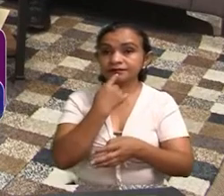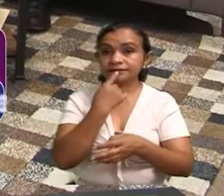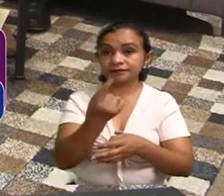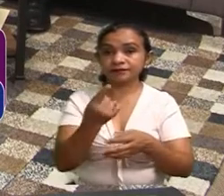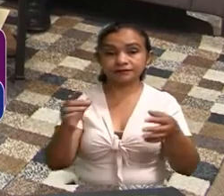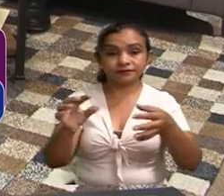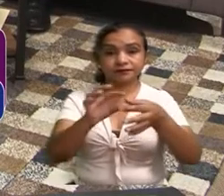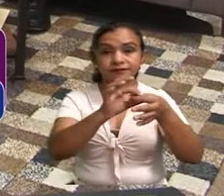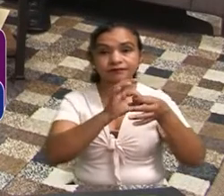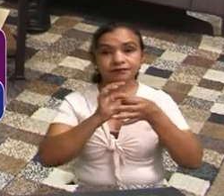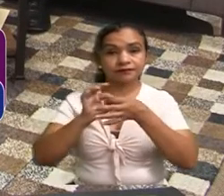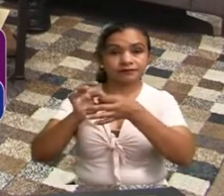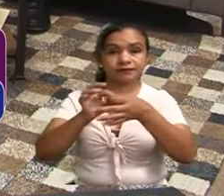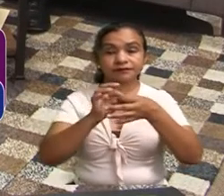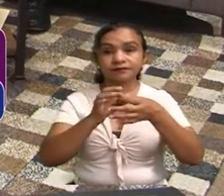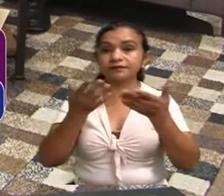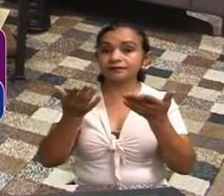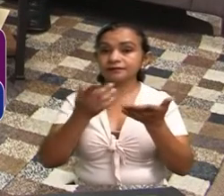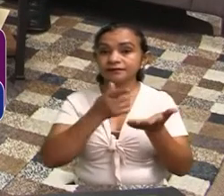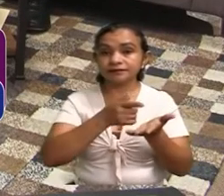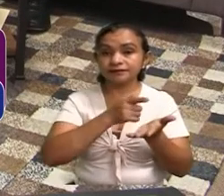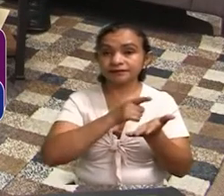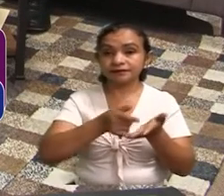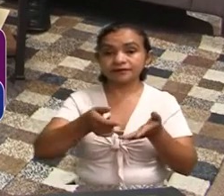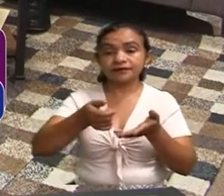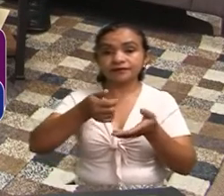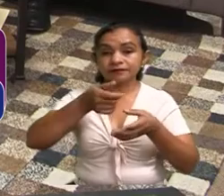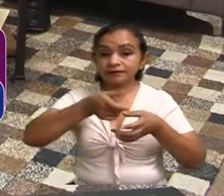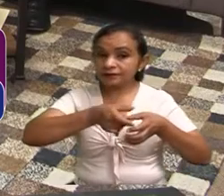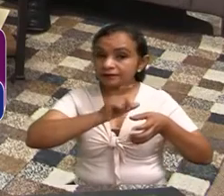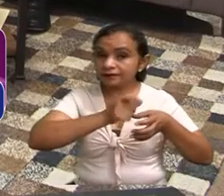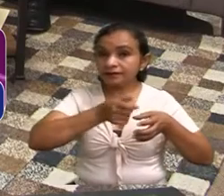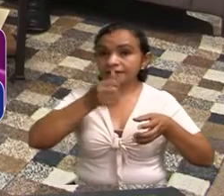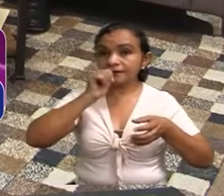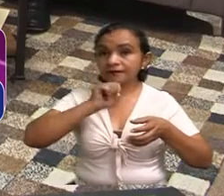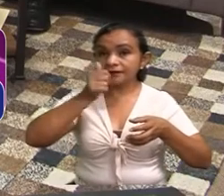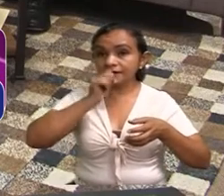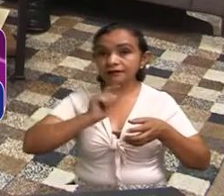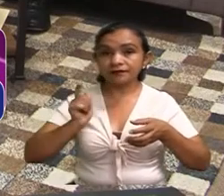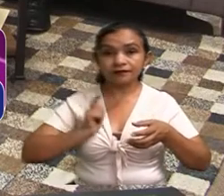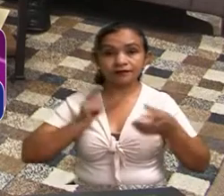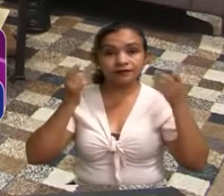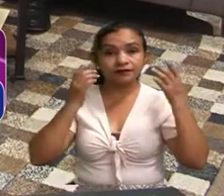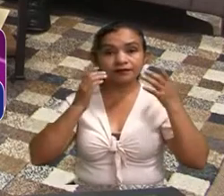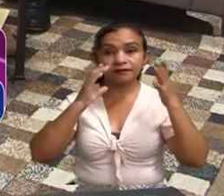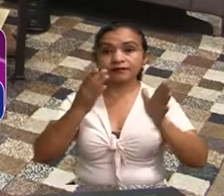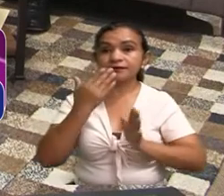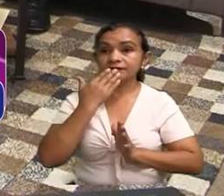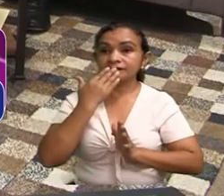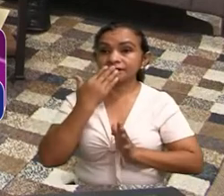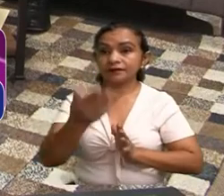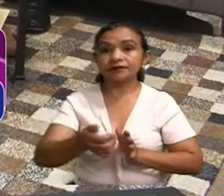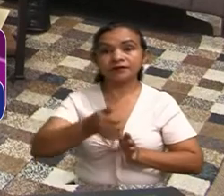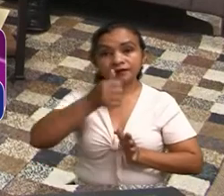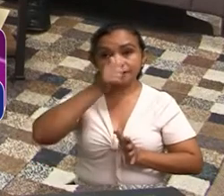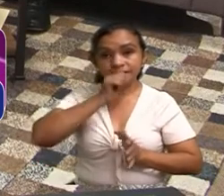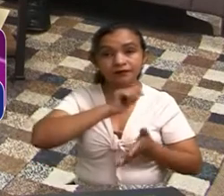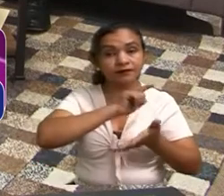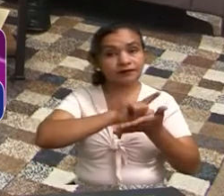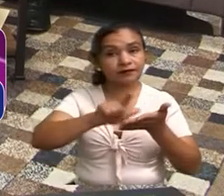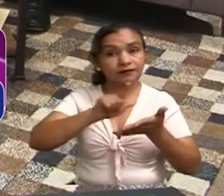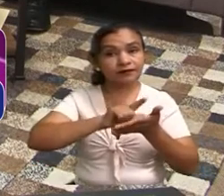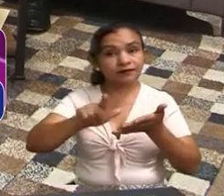unidades municipales de agua y saneamiento, pero también tenemos experiencias exitosas, maravillosas, en los comités de agua potable y saneamiento, que es